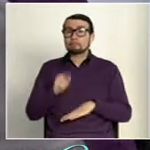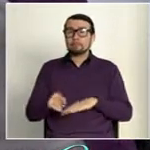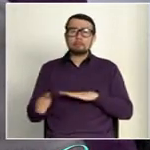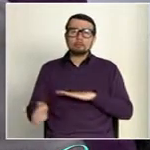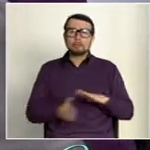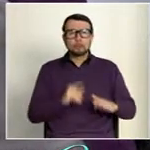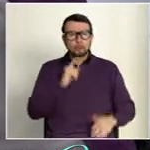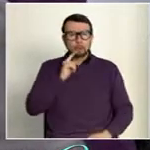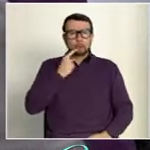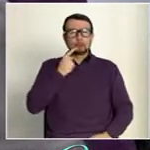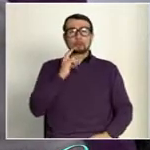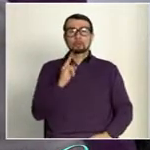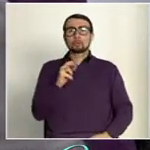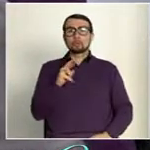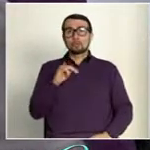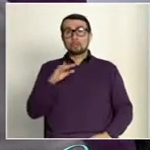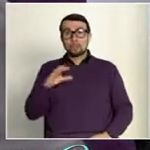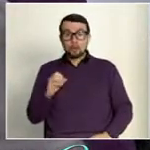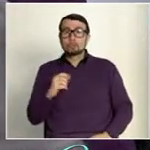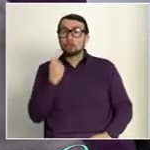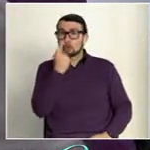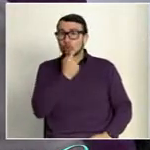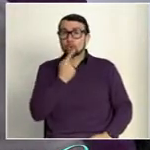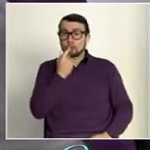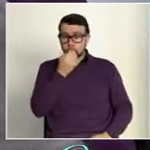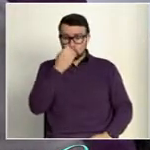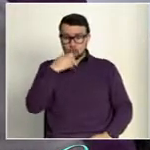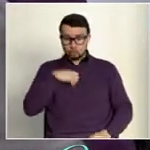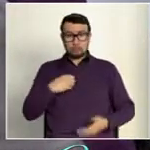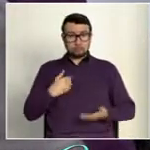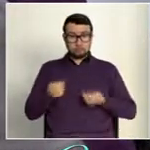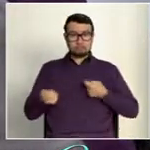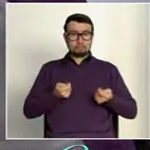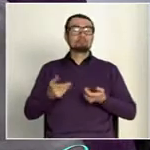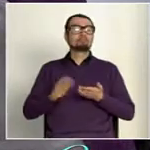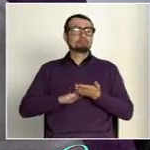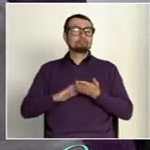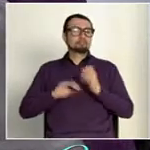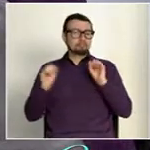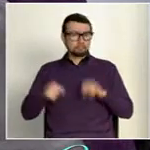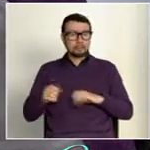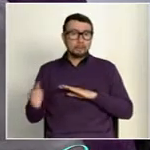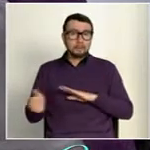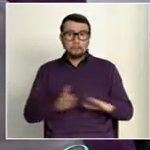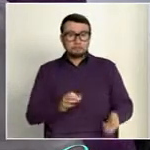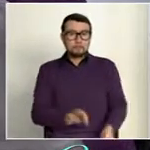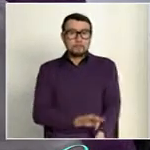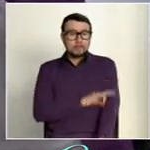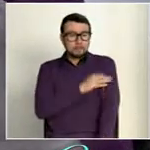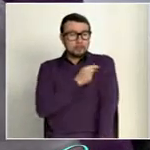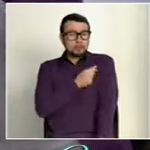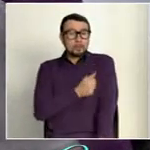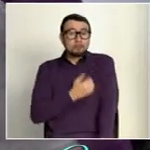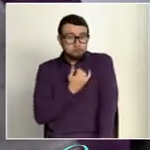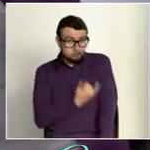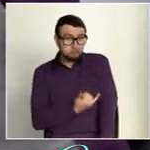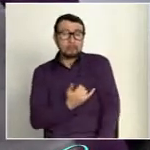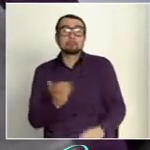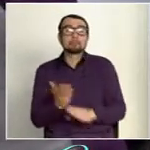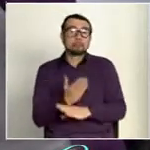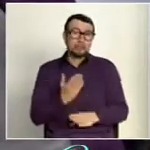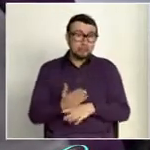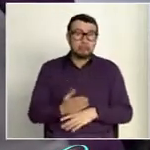úrico, pues una enfermedad de la boca, el colesterol y triglicérido, pues son problemas de la